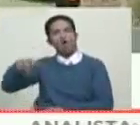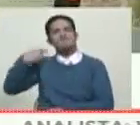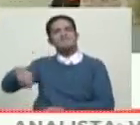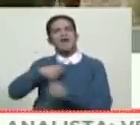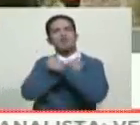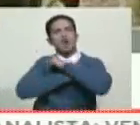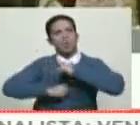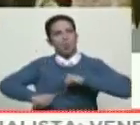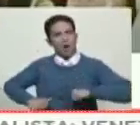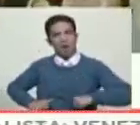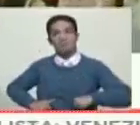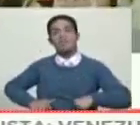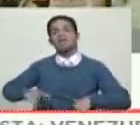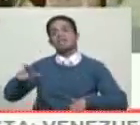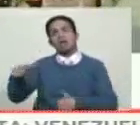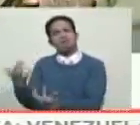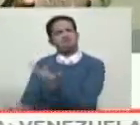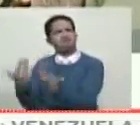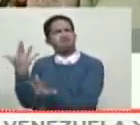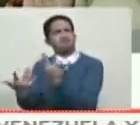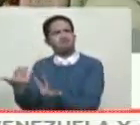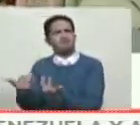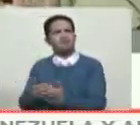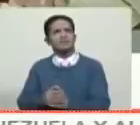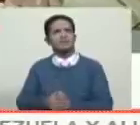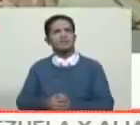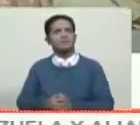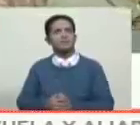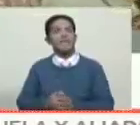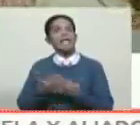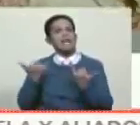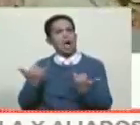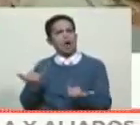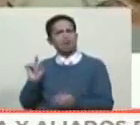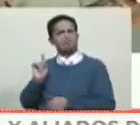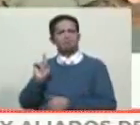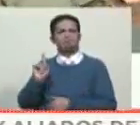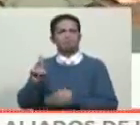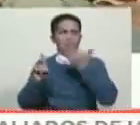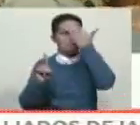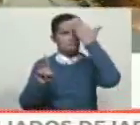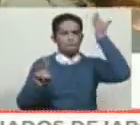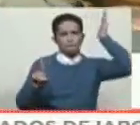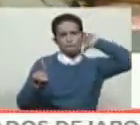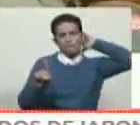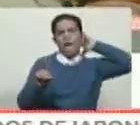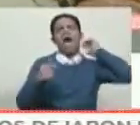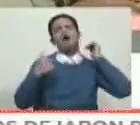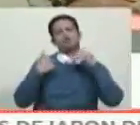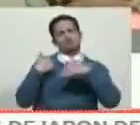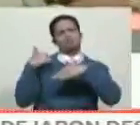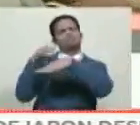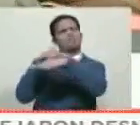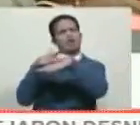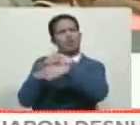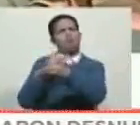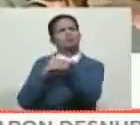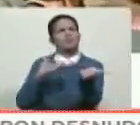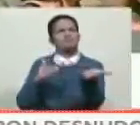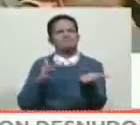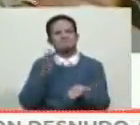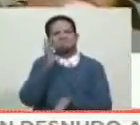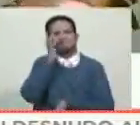Lo quemaron y ahora vienen, yo te voy a perdonar. yo te voy a perdonar. El